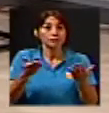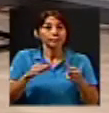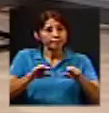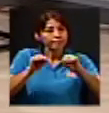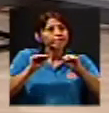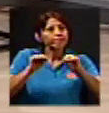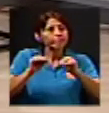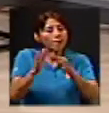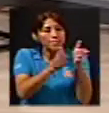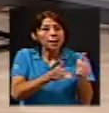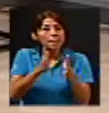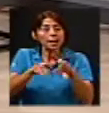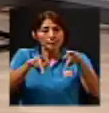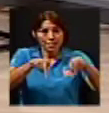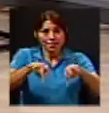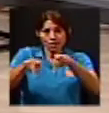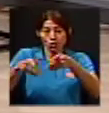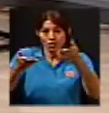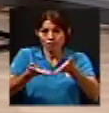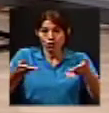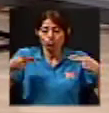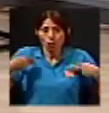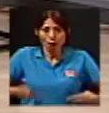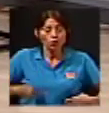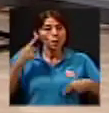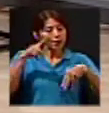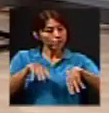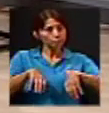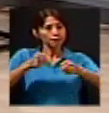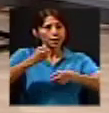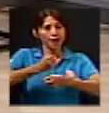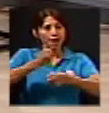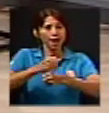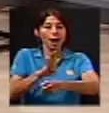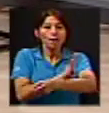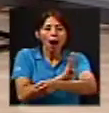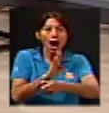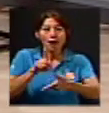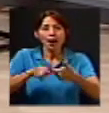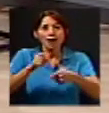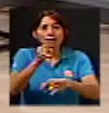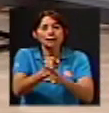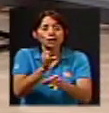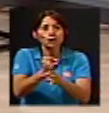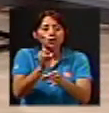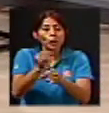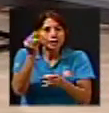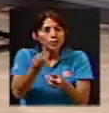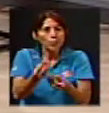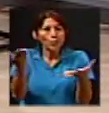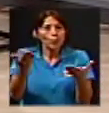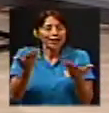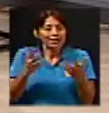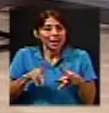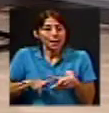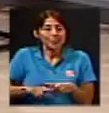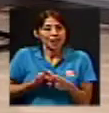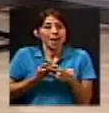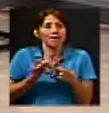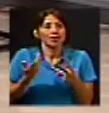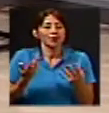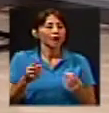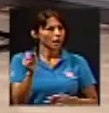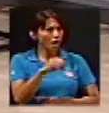que se hiciera cargo de las tareas, por ejemplo, en la banca, en las instituciones del Estado que empezaban a hacer. Y entonces, claro, y tal